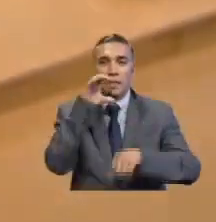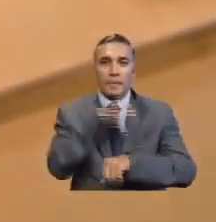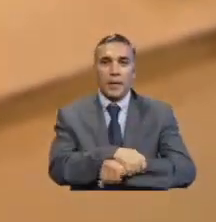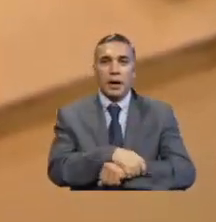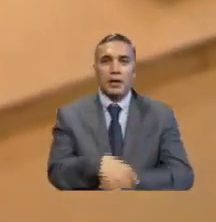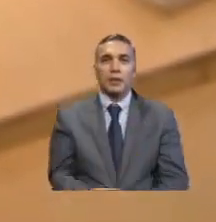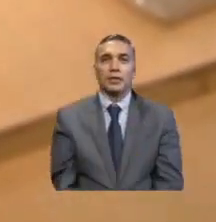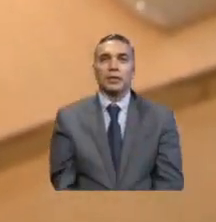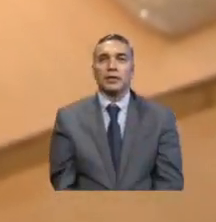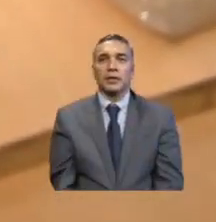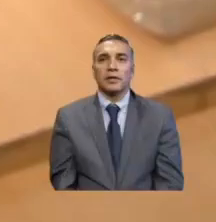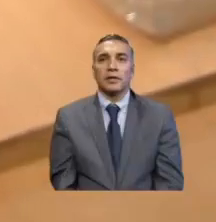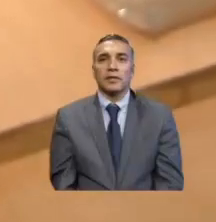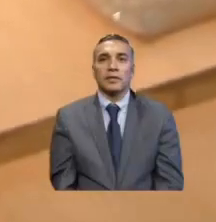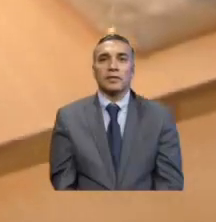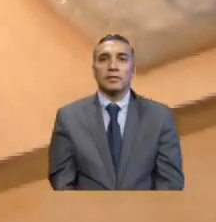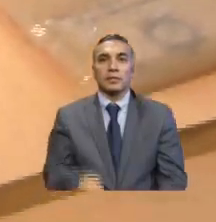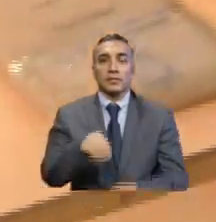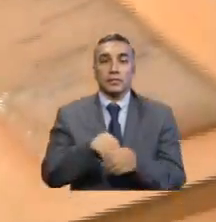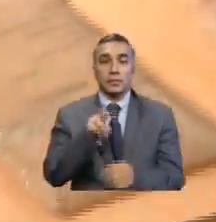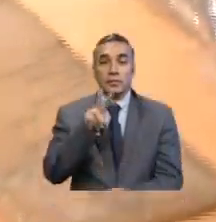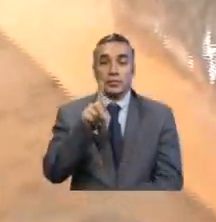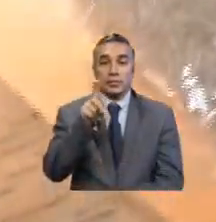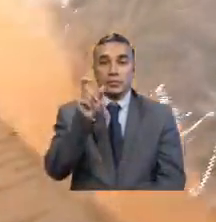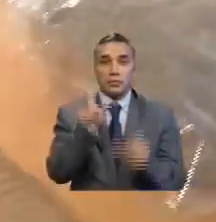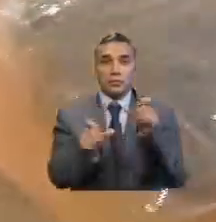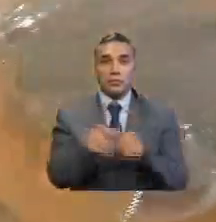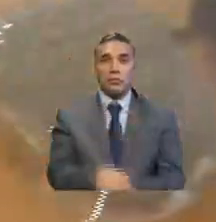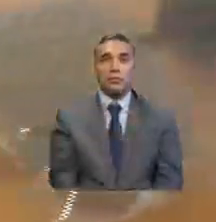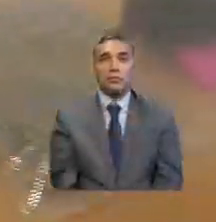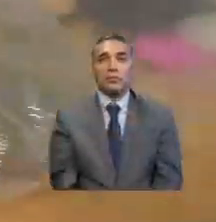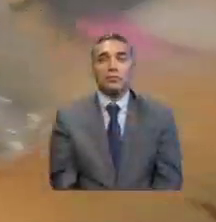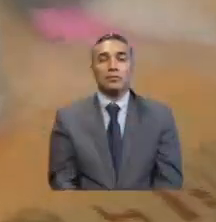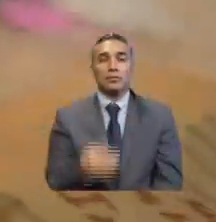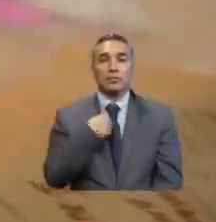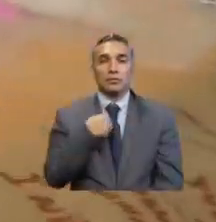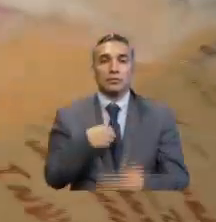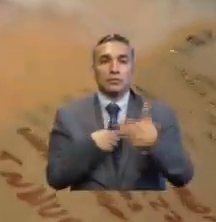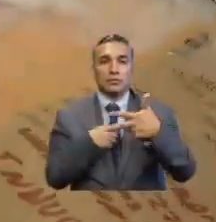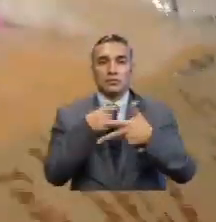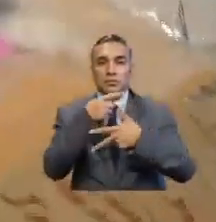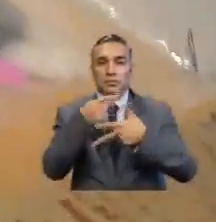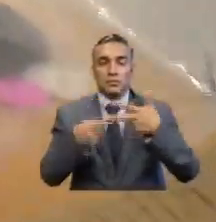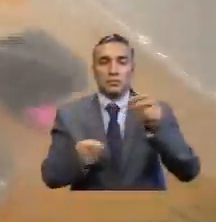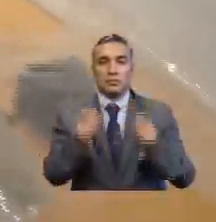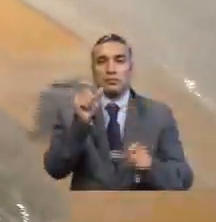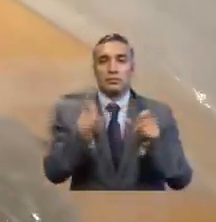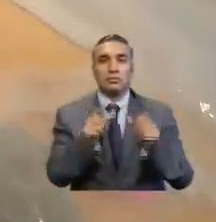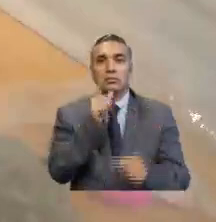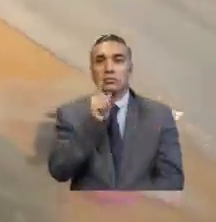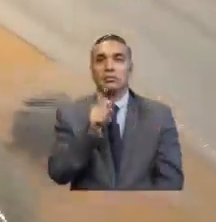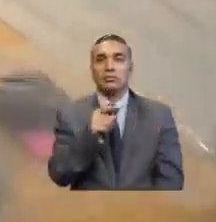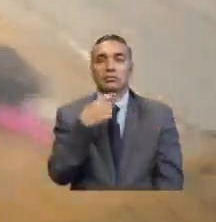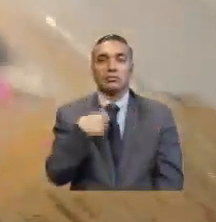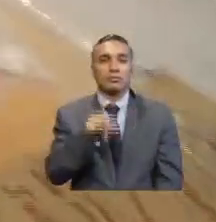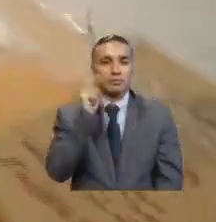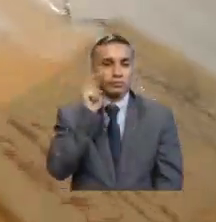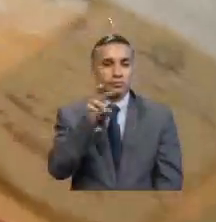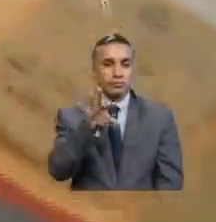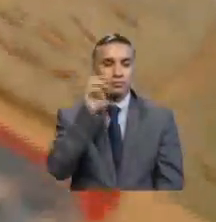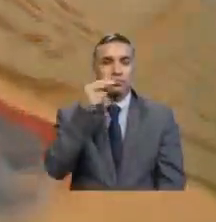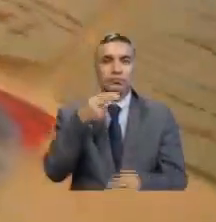dentro de estas 21 personas existen tres sujetos que serían identificados